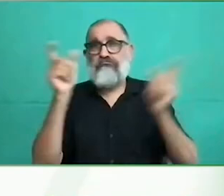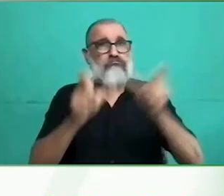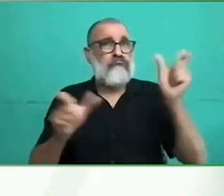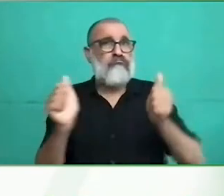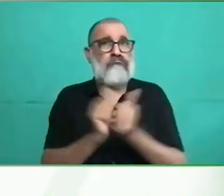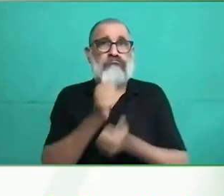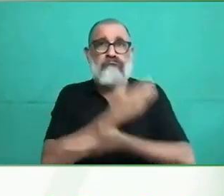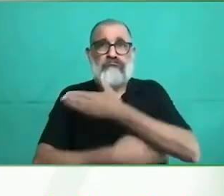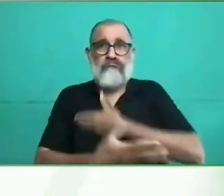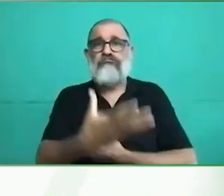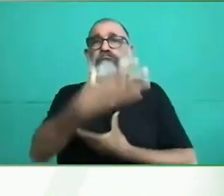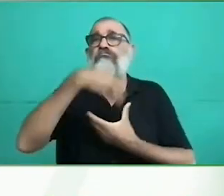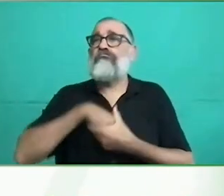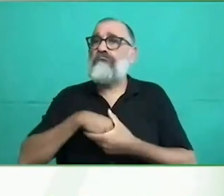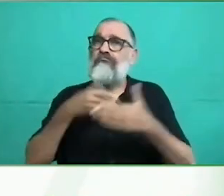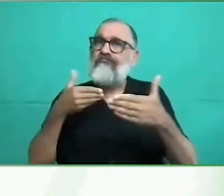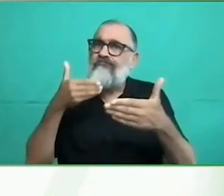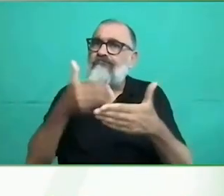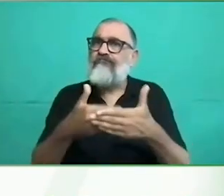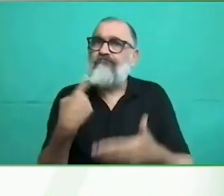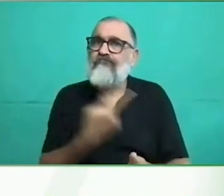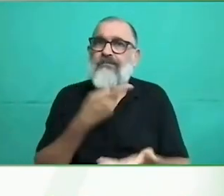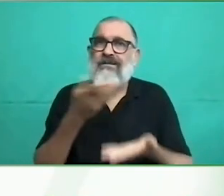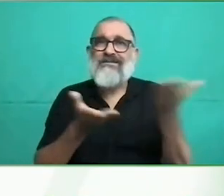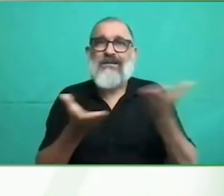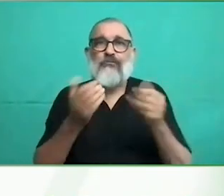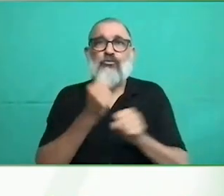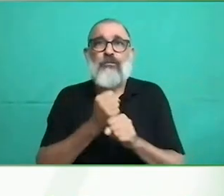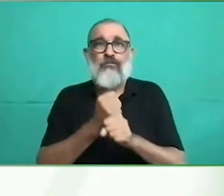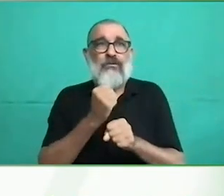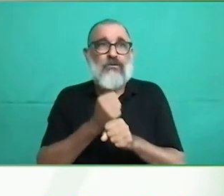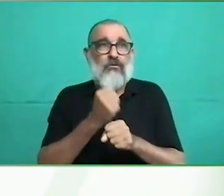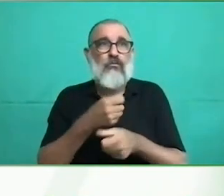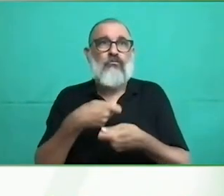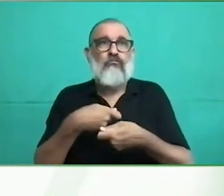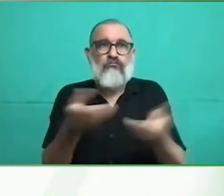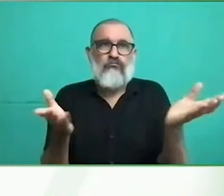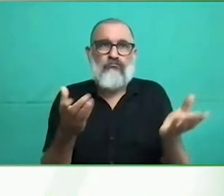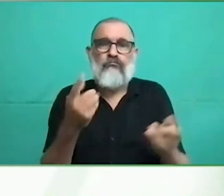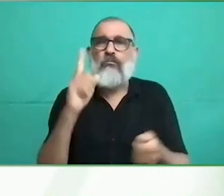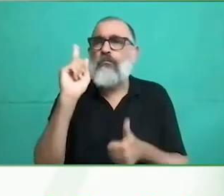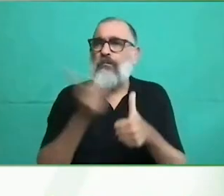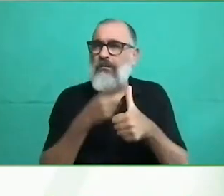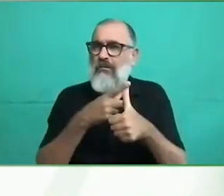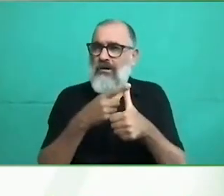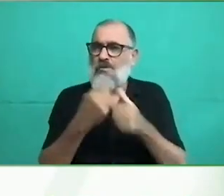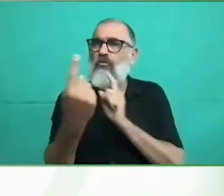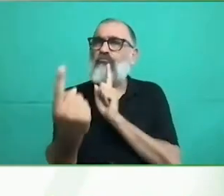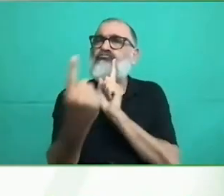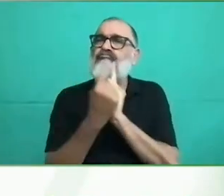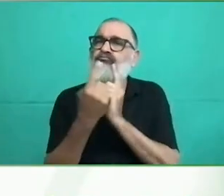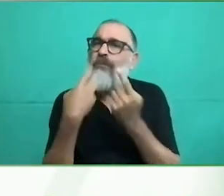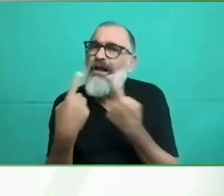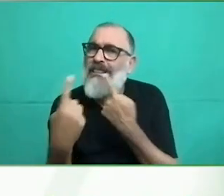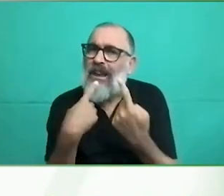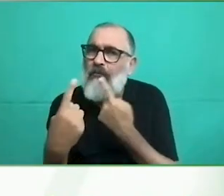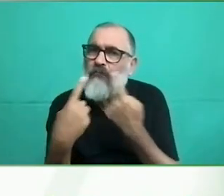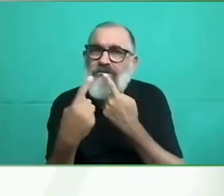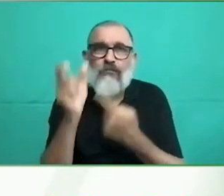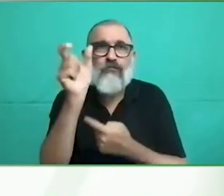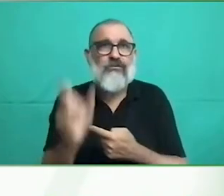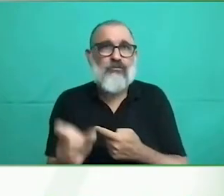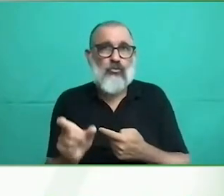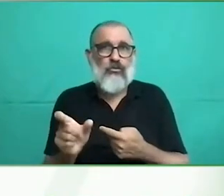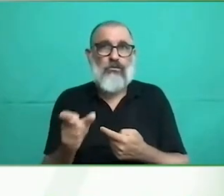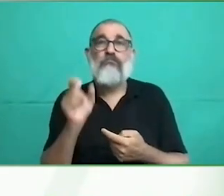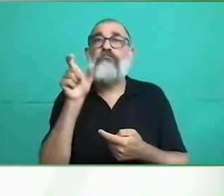que hacemos es derivarlos a una sesión de orientación con profesionales nuestros especializados, lo que llamamos los